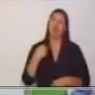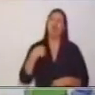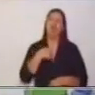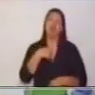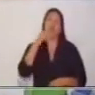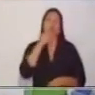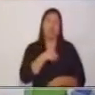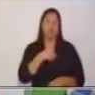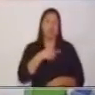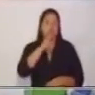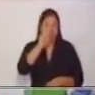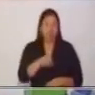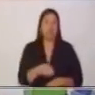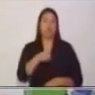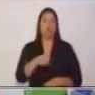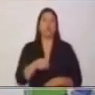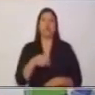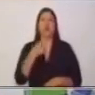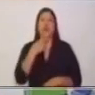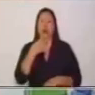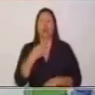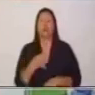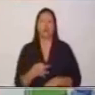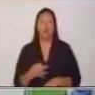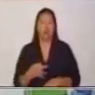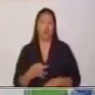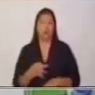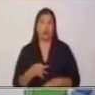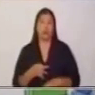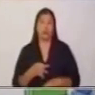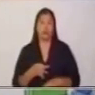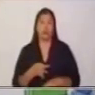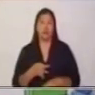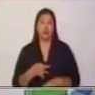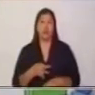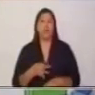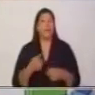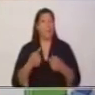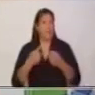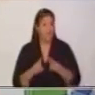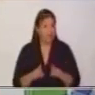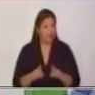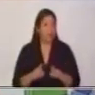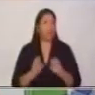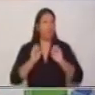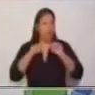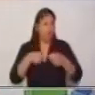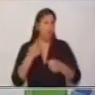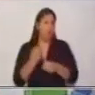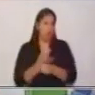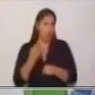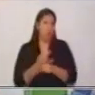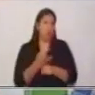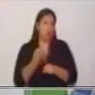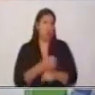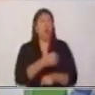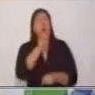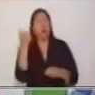realidad tal y como es, aunque podemos utilizar algunos recursos